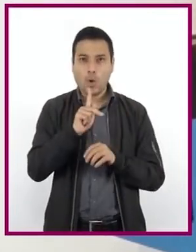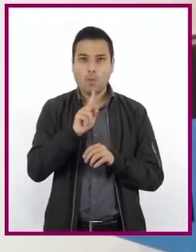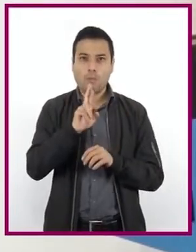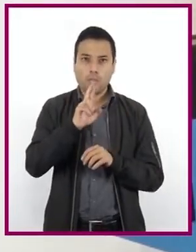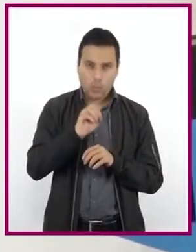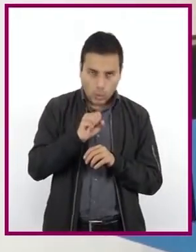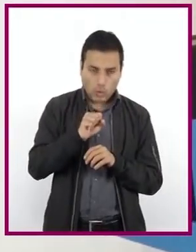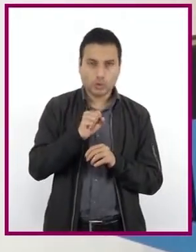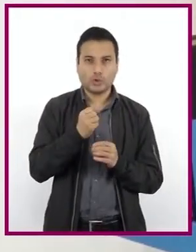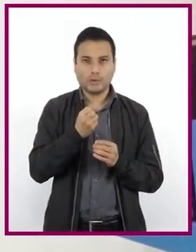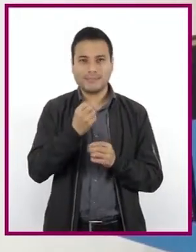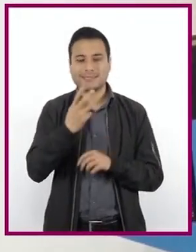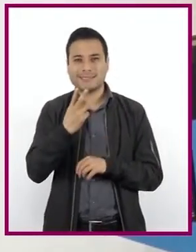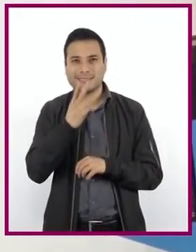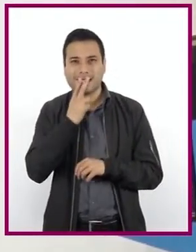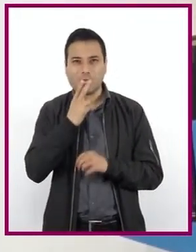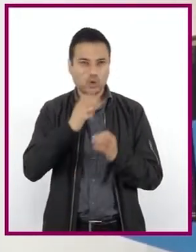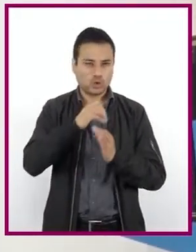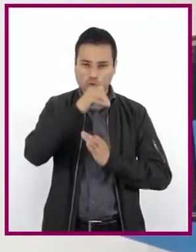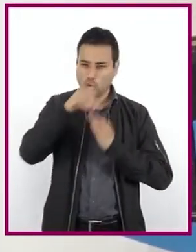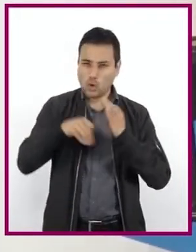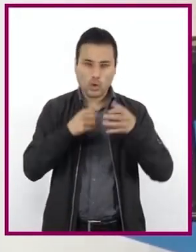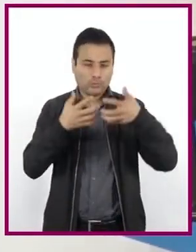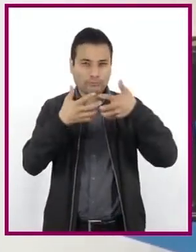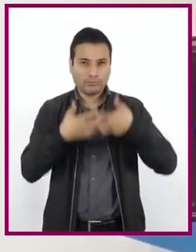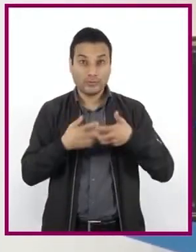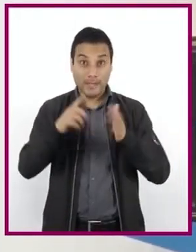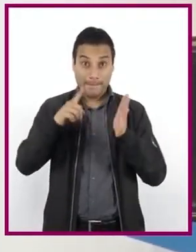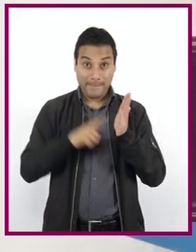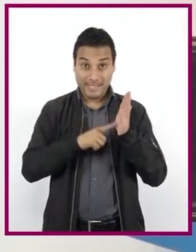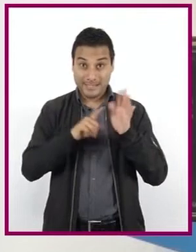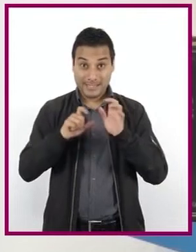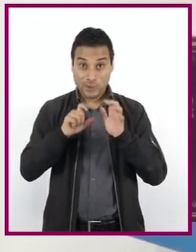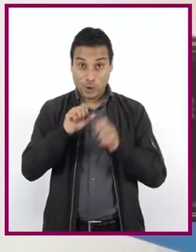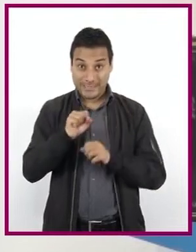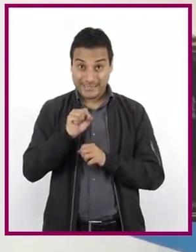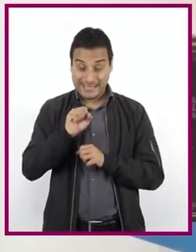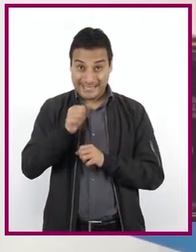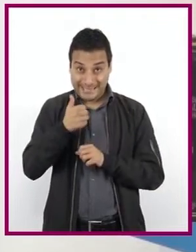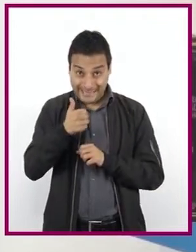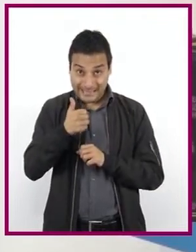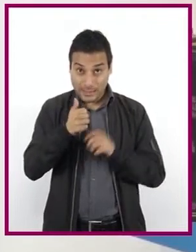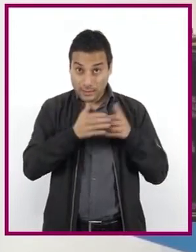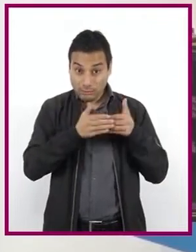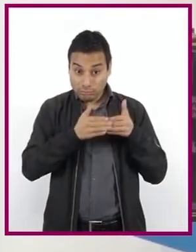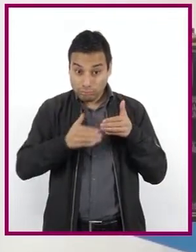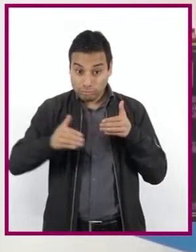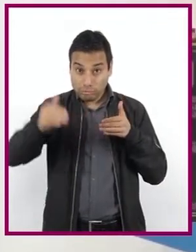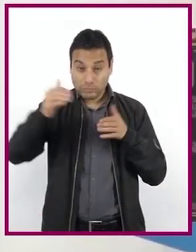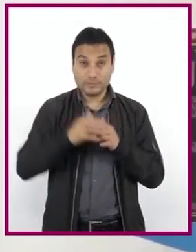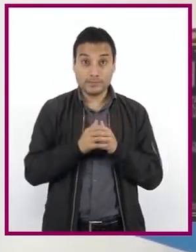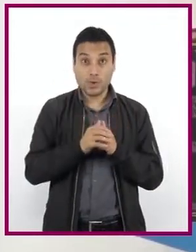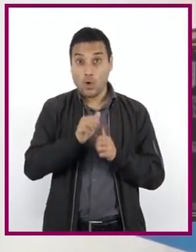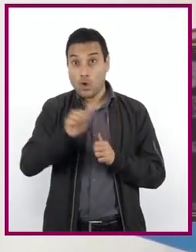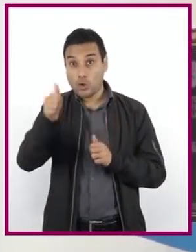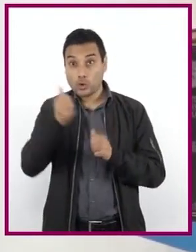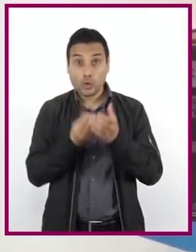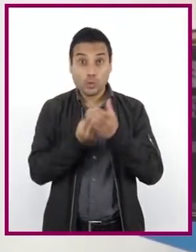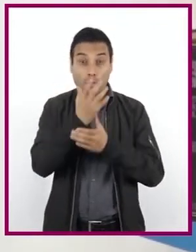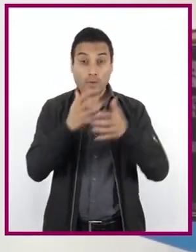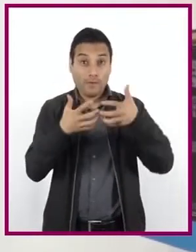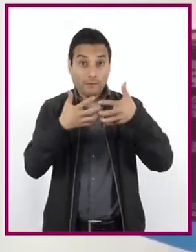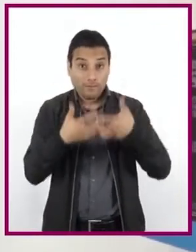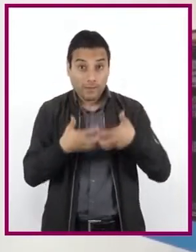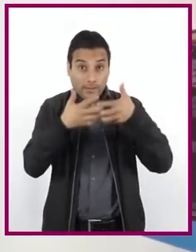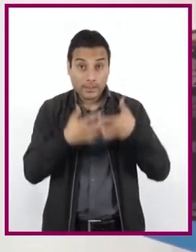país, por lo cual, desde 1766 no se otorgaron más permisos a fábricas